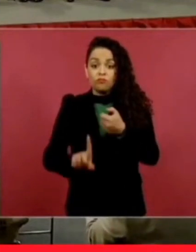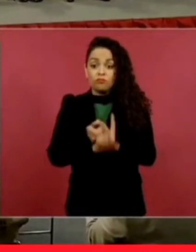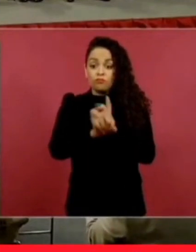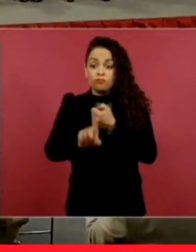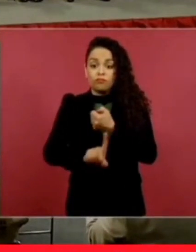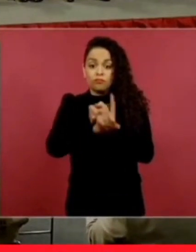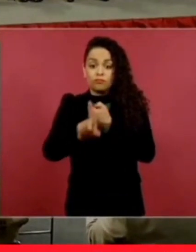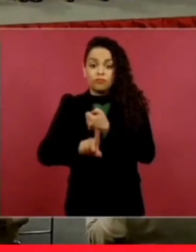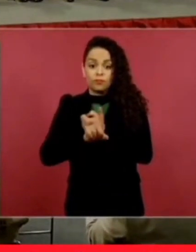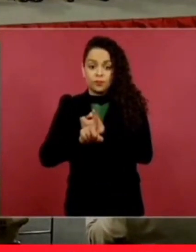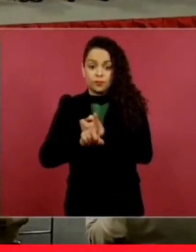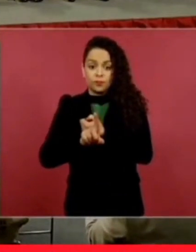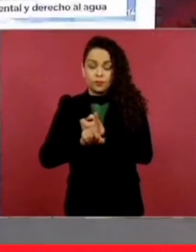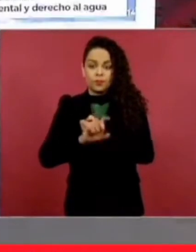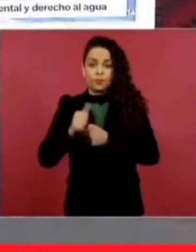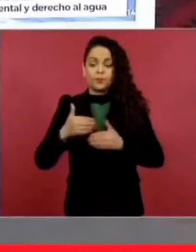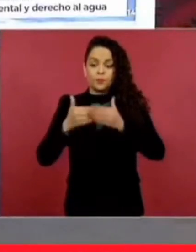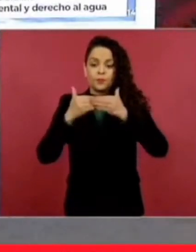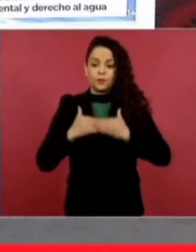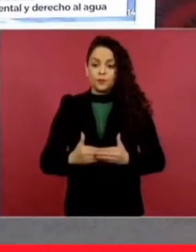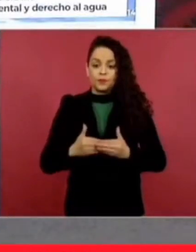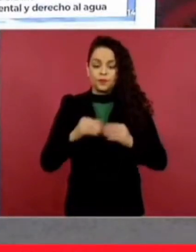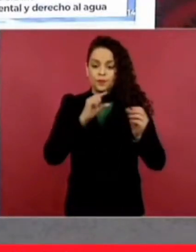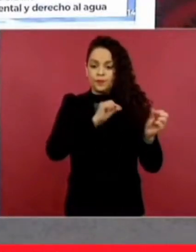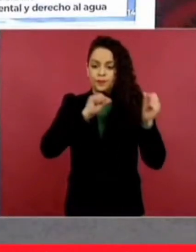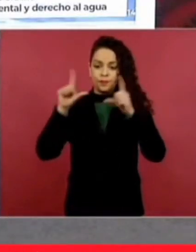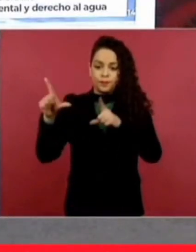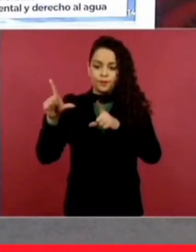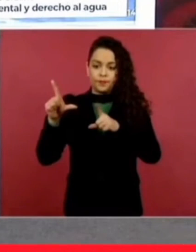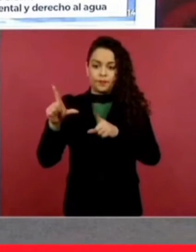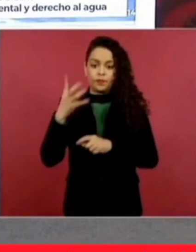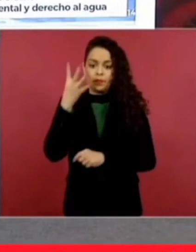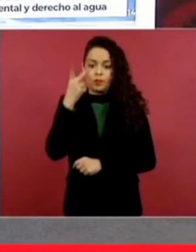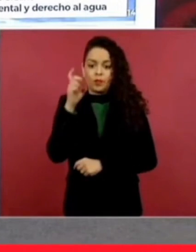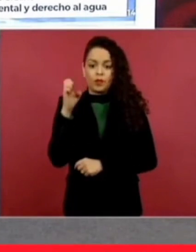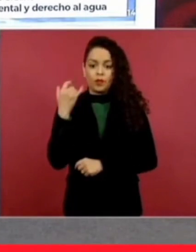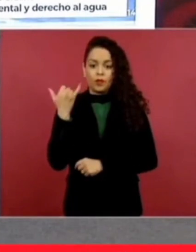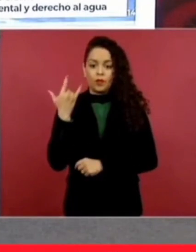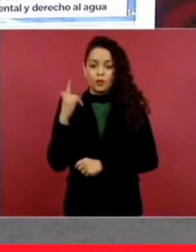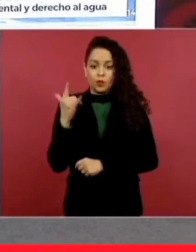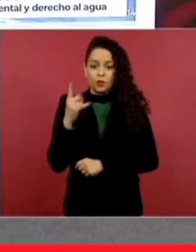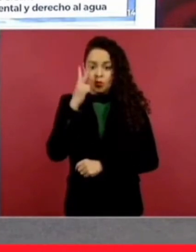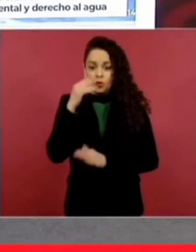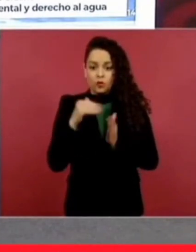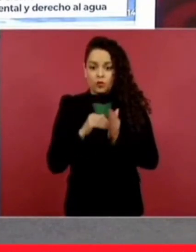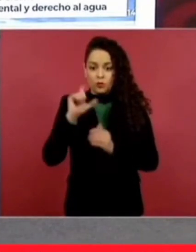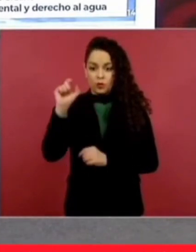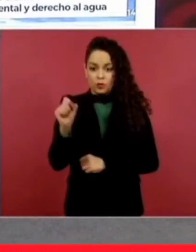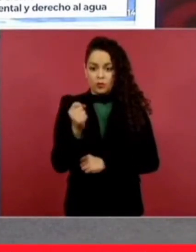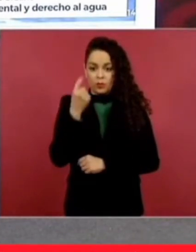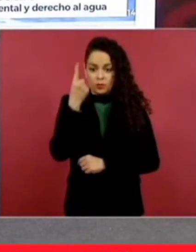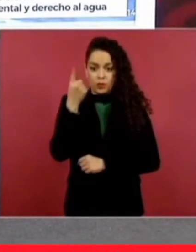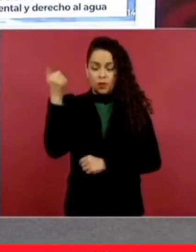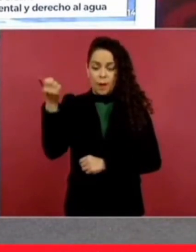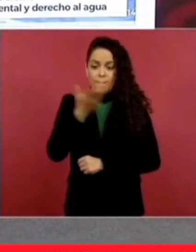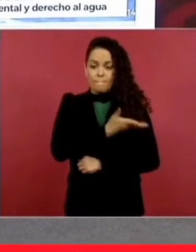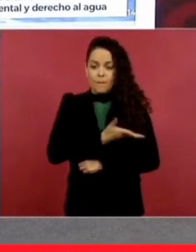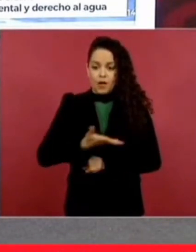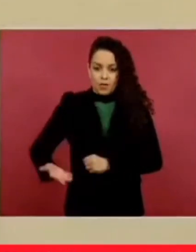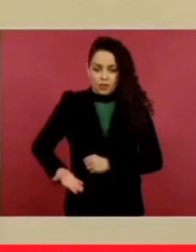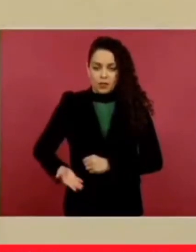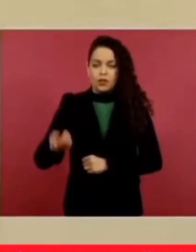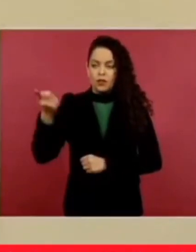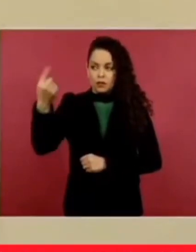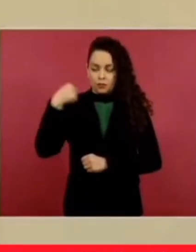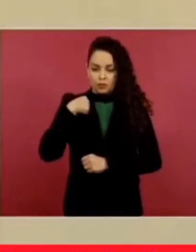Y pues los que les platicaba, el 4 de julio del 2021 el presidente nos instruye dentro de este plan integral